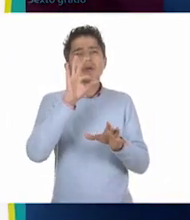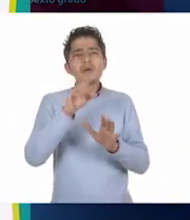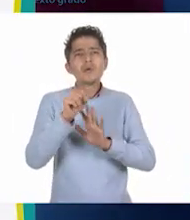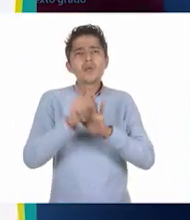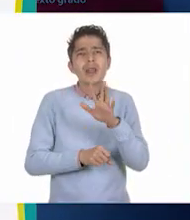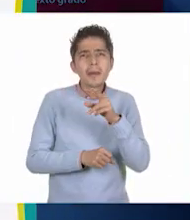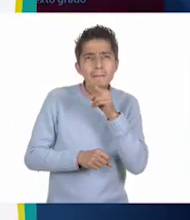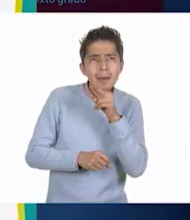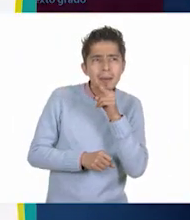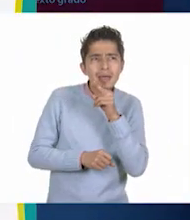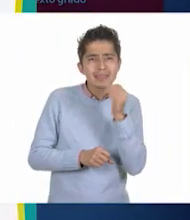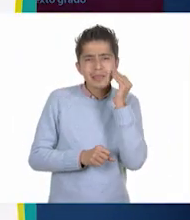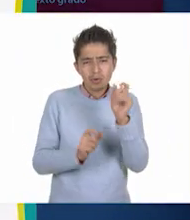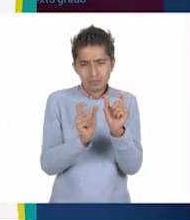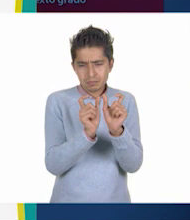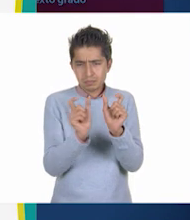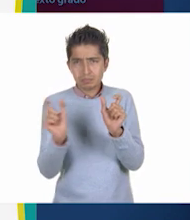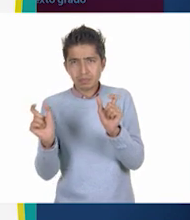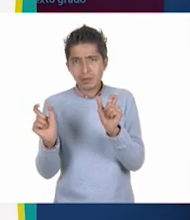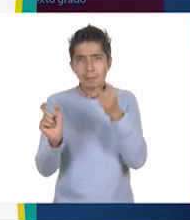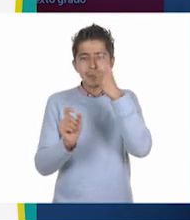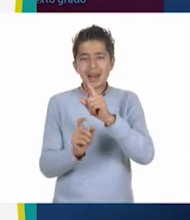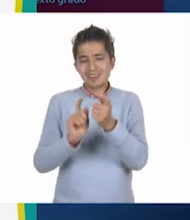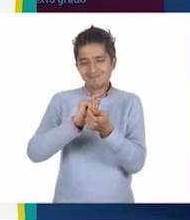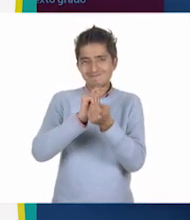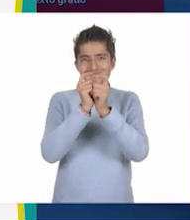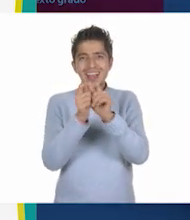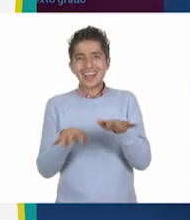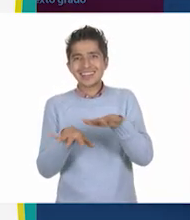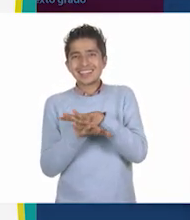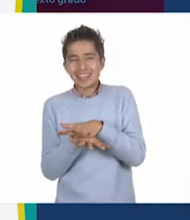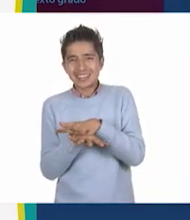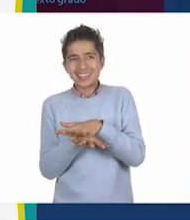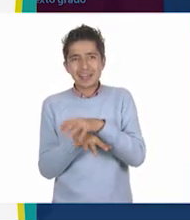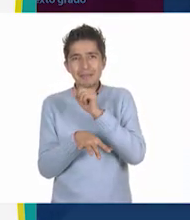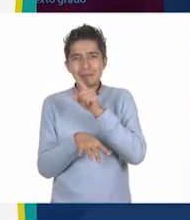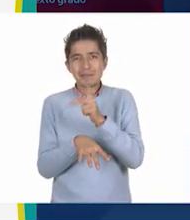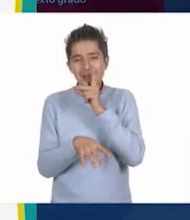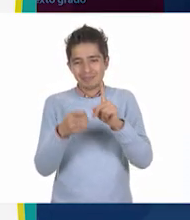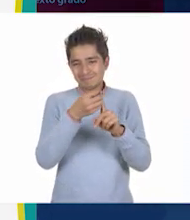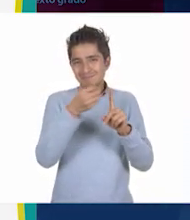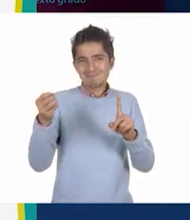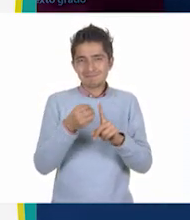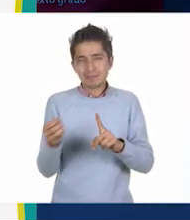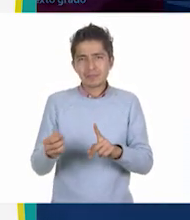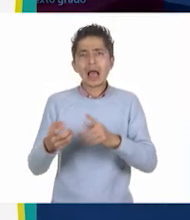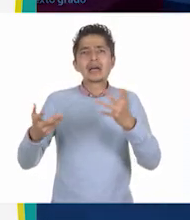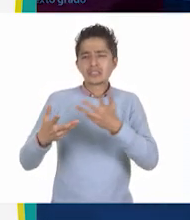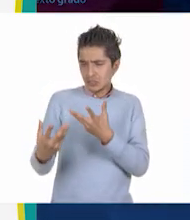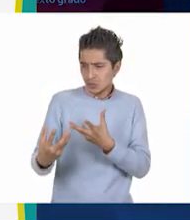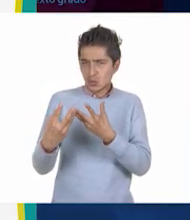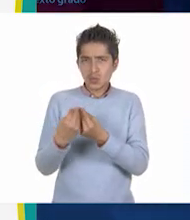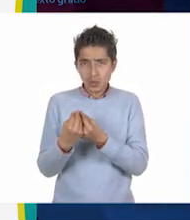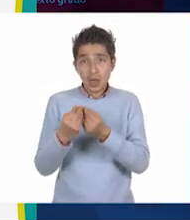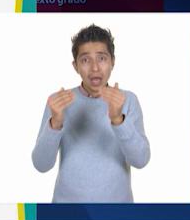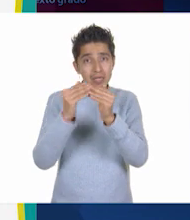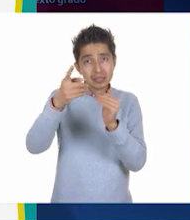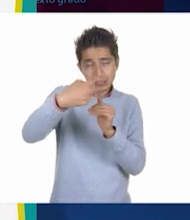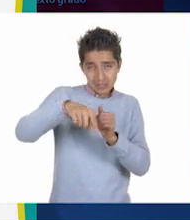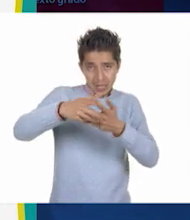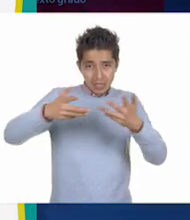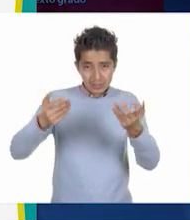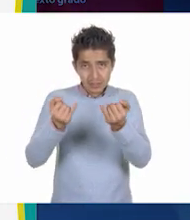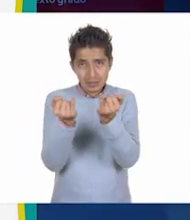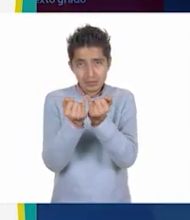de la tabla para que transformemos la redacción del fragmento. Lo haremos juntas y en casa hagan lo mismo,